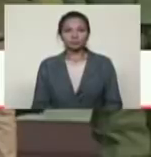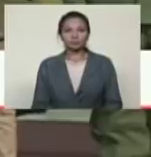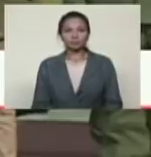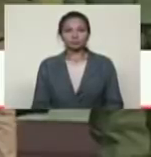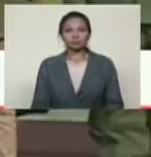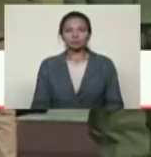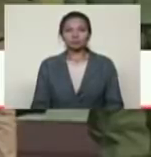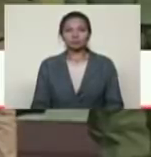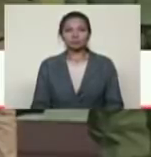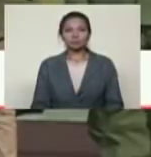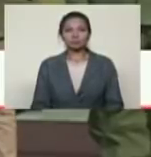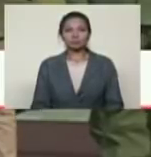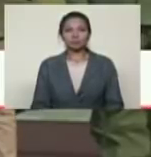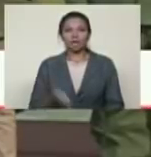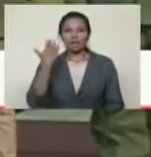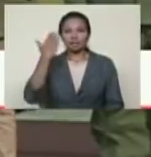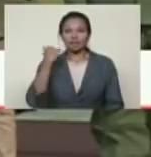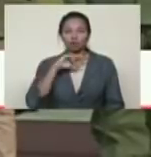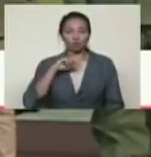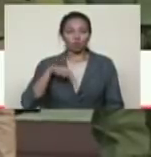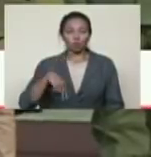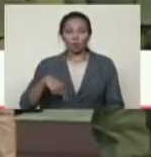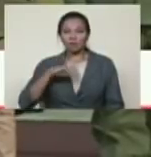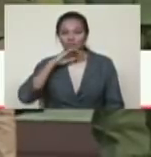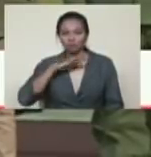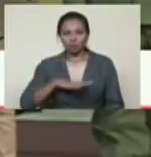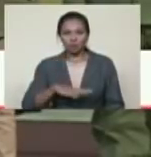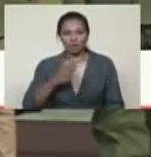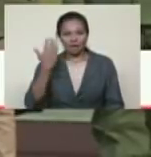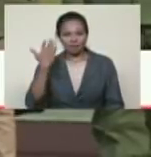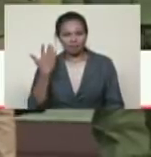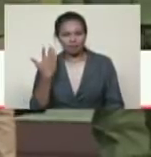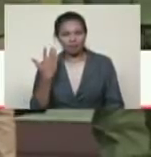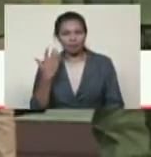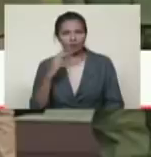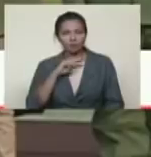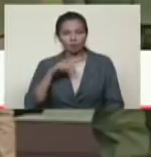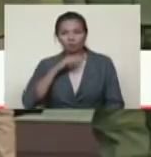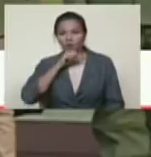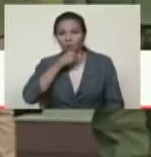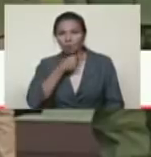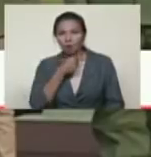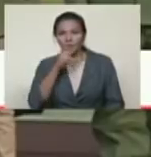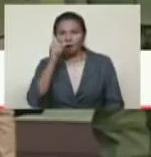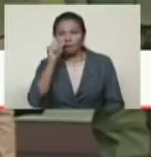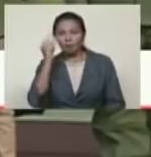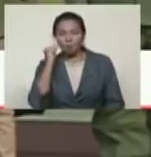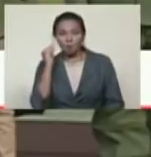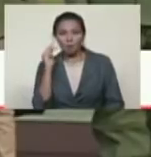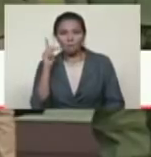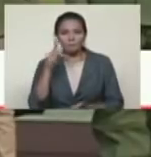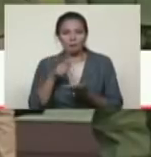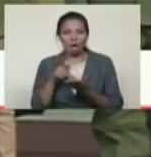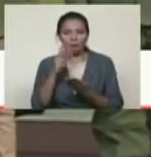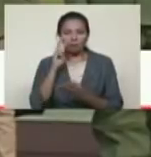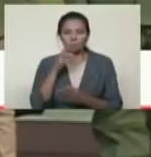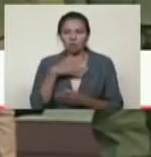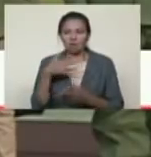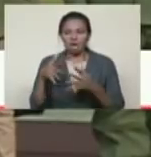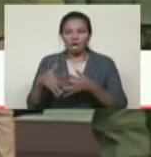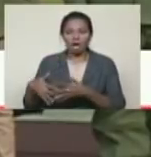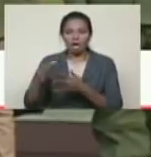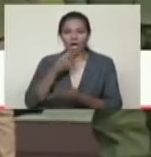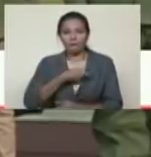Ayer estuvimos en el lado correcto de la historia. Nuestros abuelos y abuelas no estuvieron del lado del colonialismo